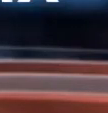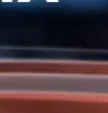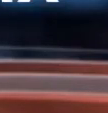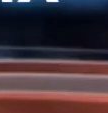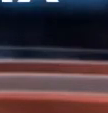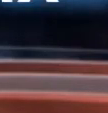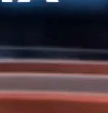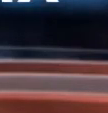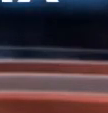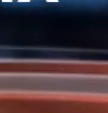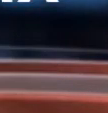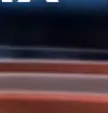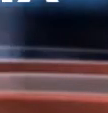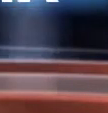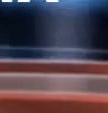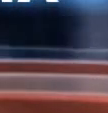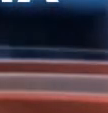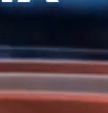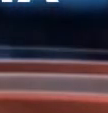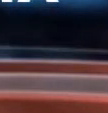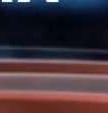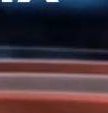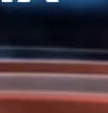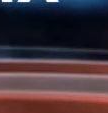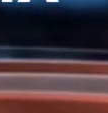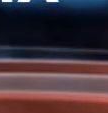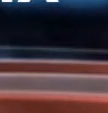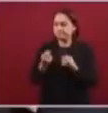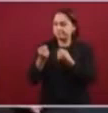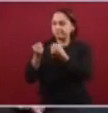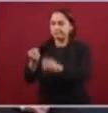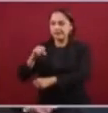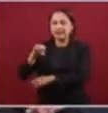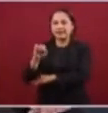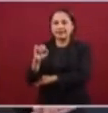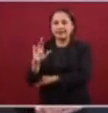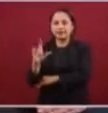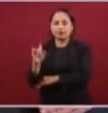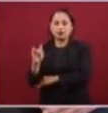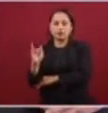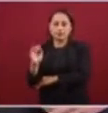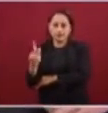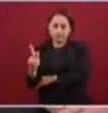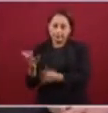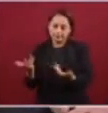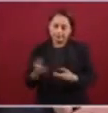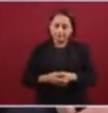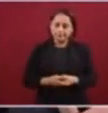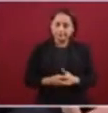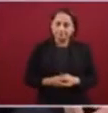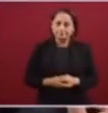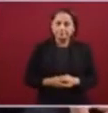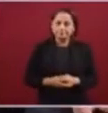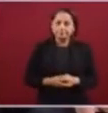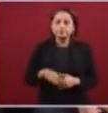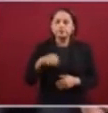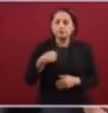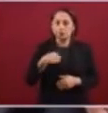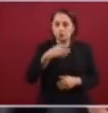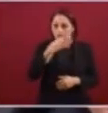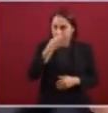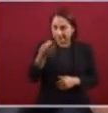Hidalgo Noticias MX presenta. Aprovecho nada más para decir también de que